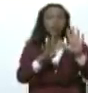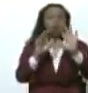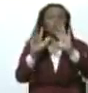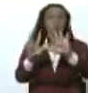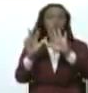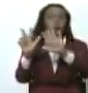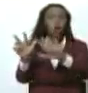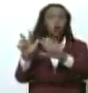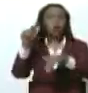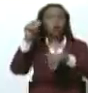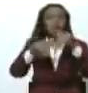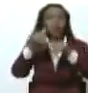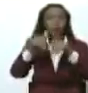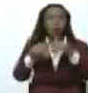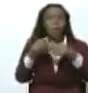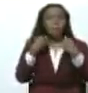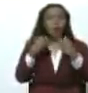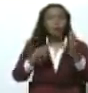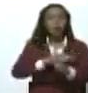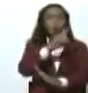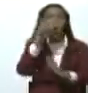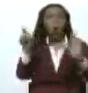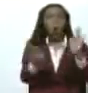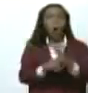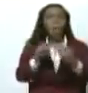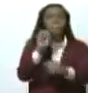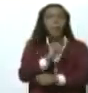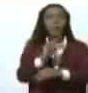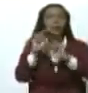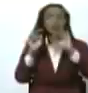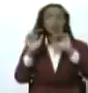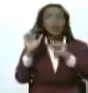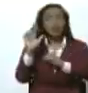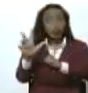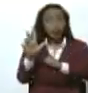12.988 votos para un total de